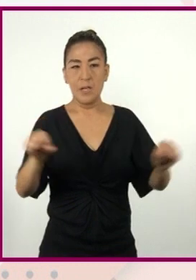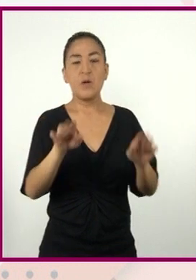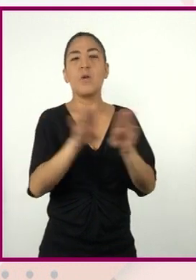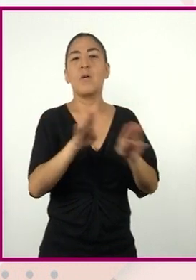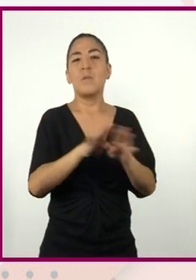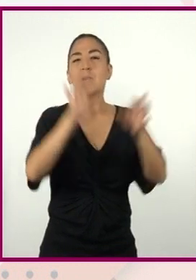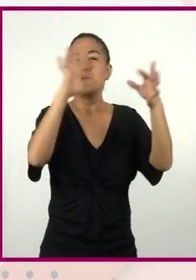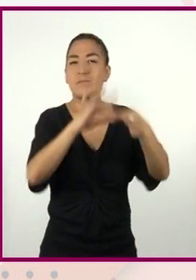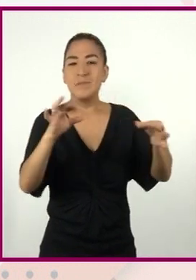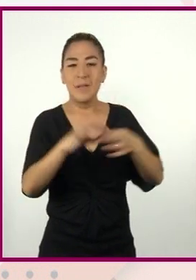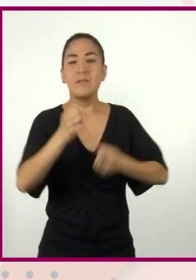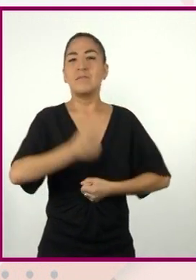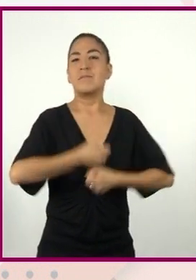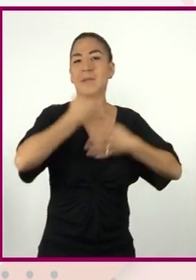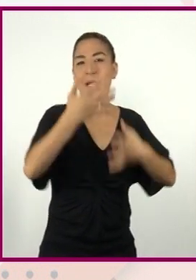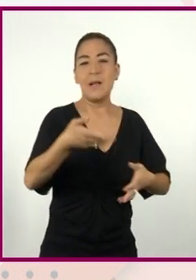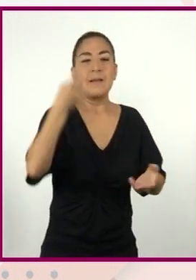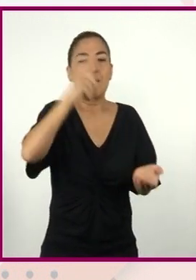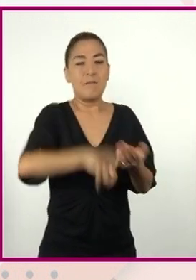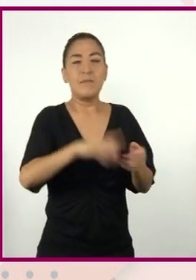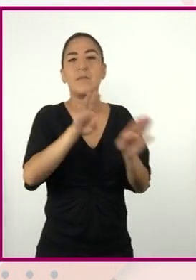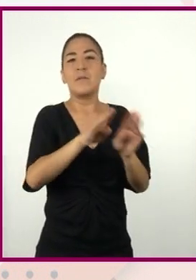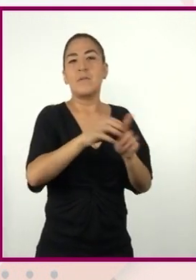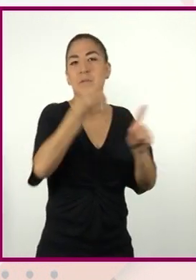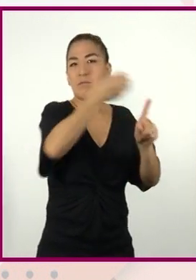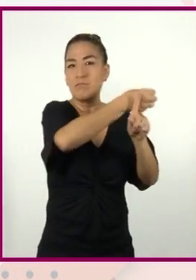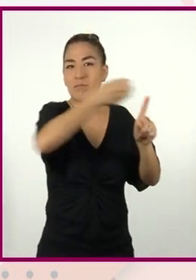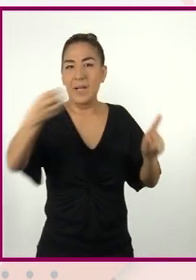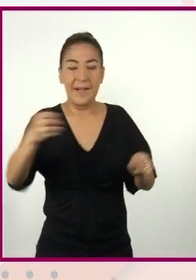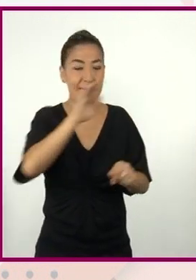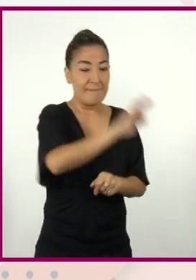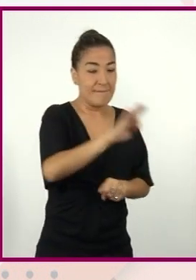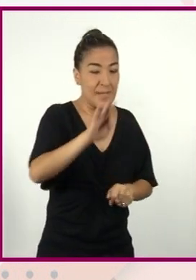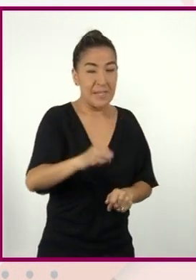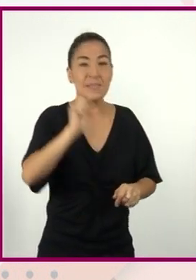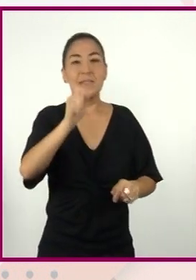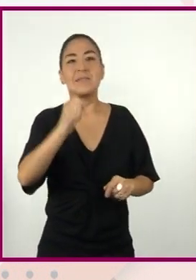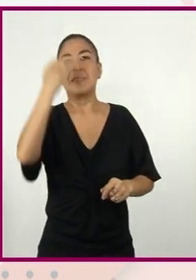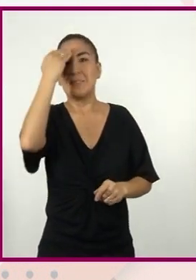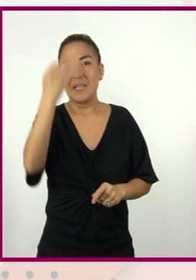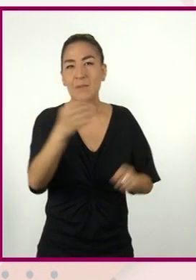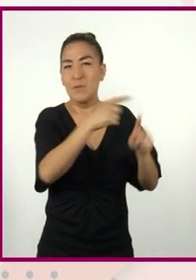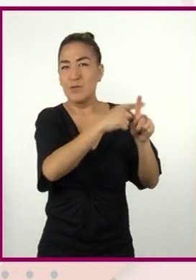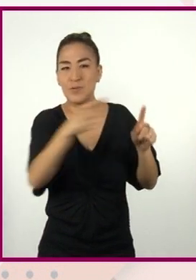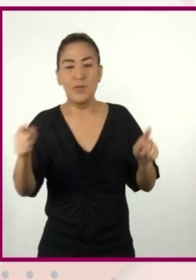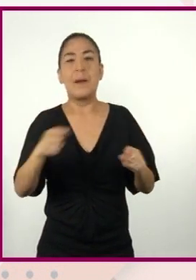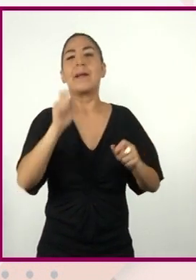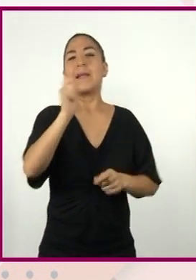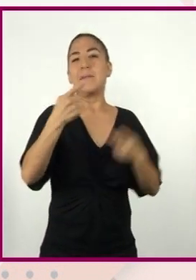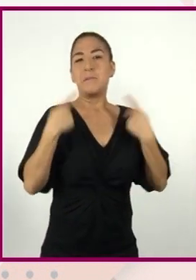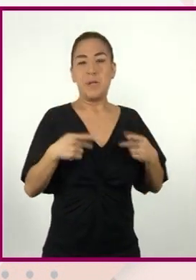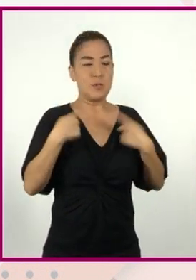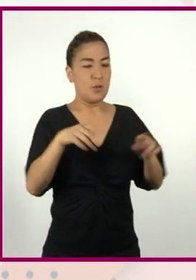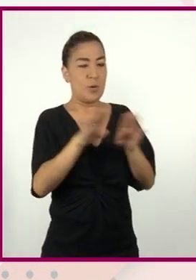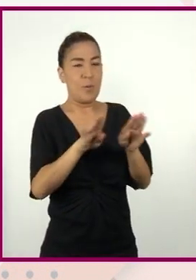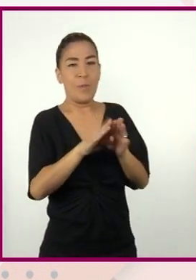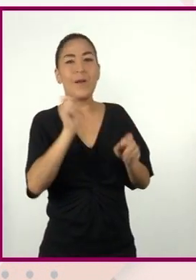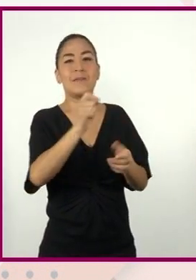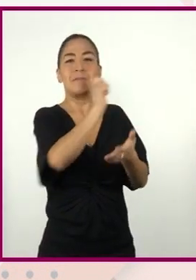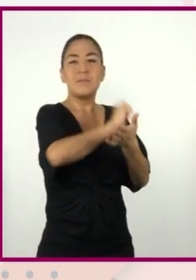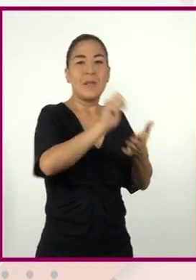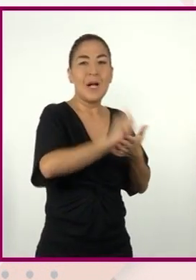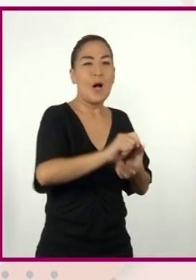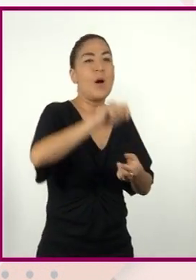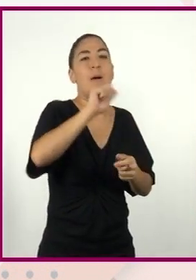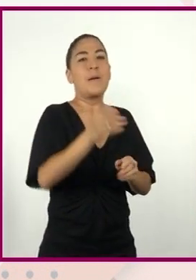expositivo que presenta un orden cronológico, narrado en tercera persona y presenta la historia de la